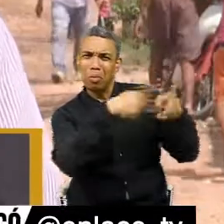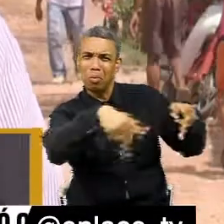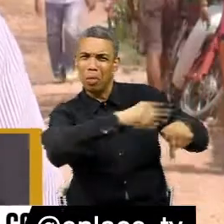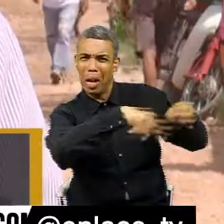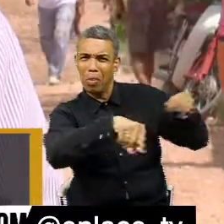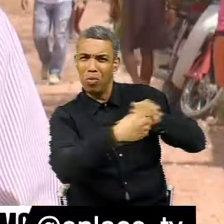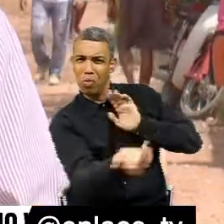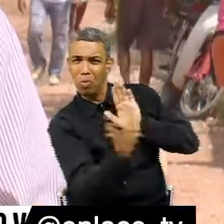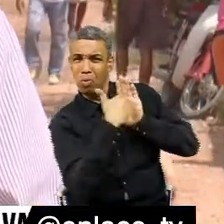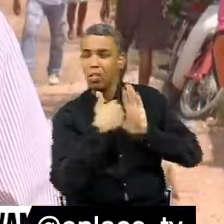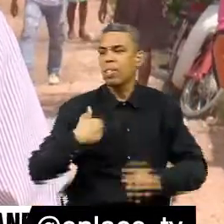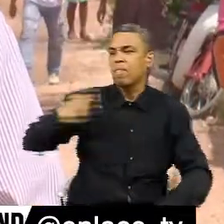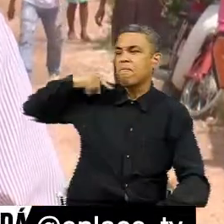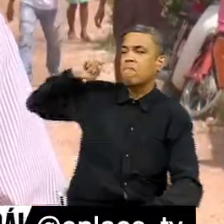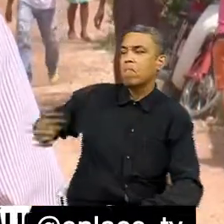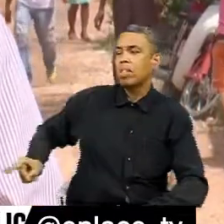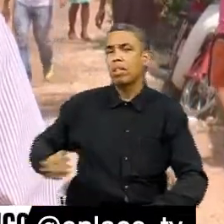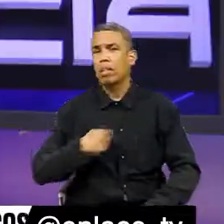nuestra resolución.